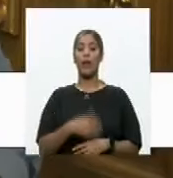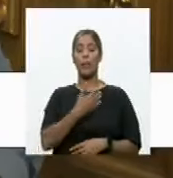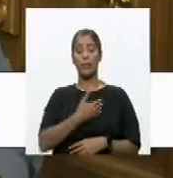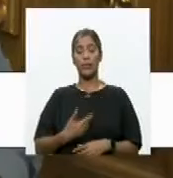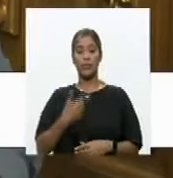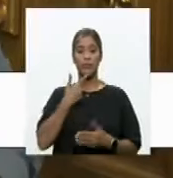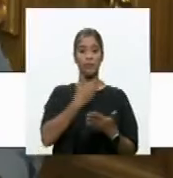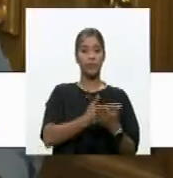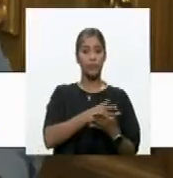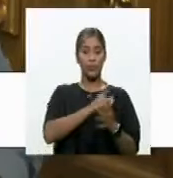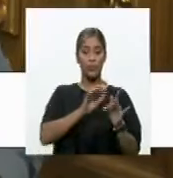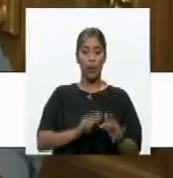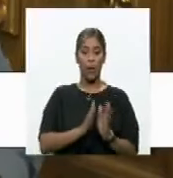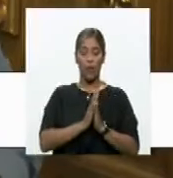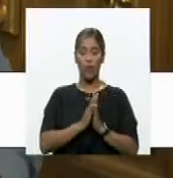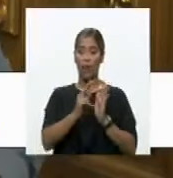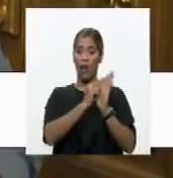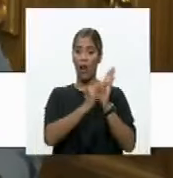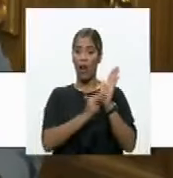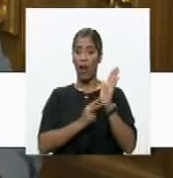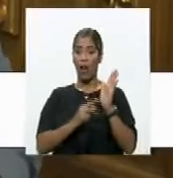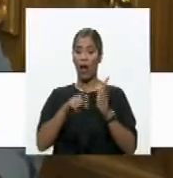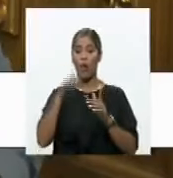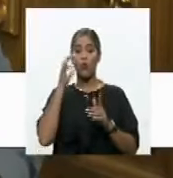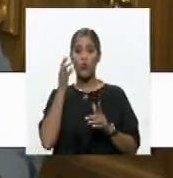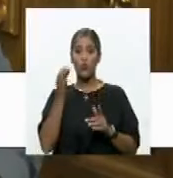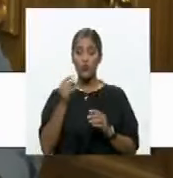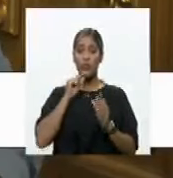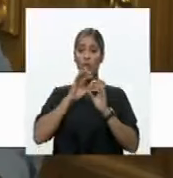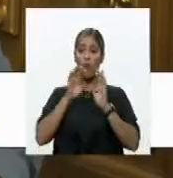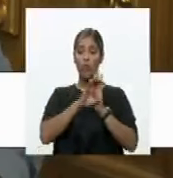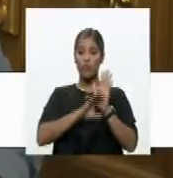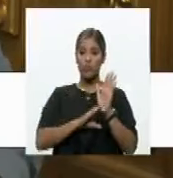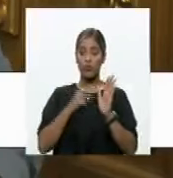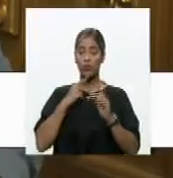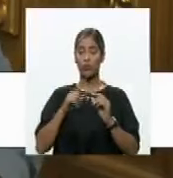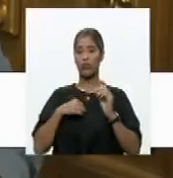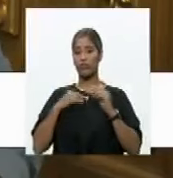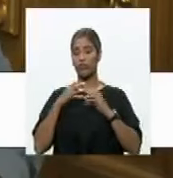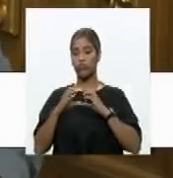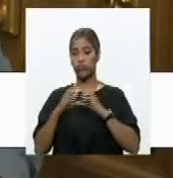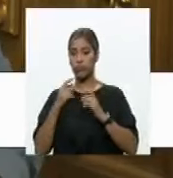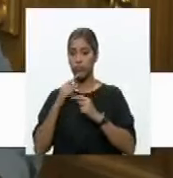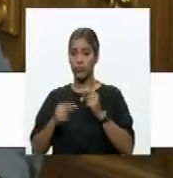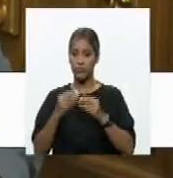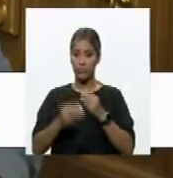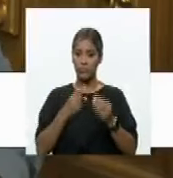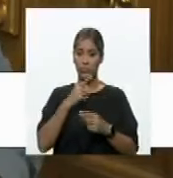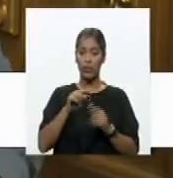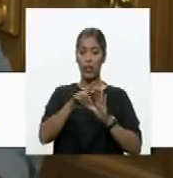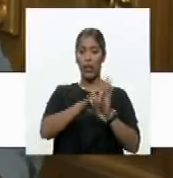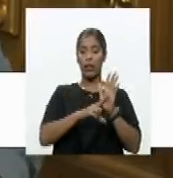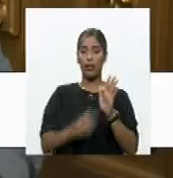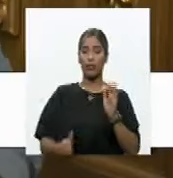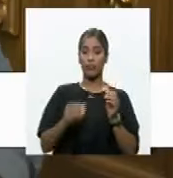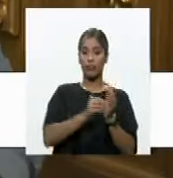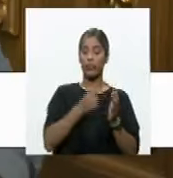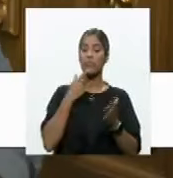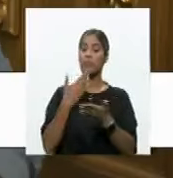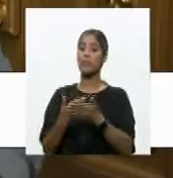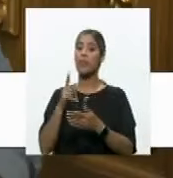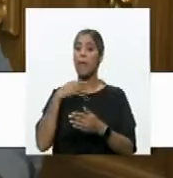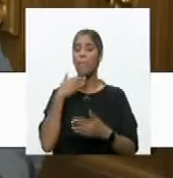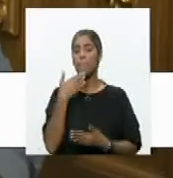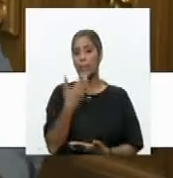de la secretaria la lectura de la cuenta. Único. Comunicaciones suscritas por los diputados principales indicados en lista anexa, solicitando permiso